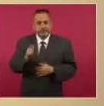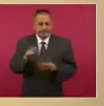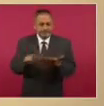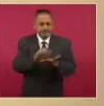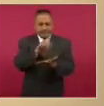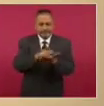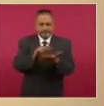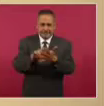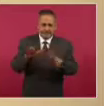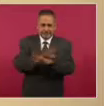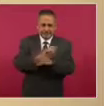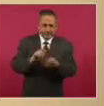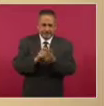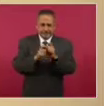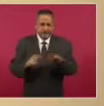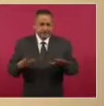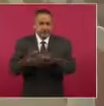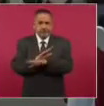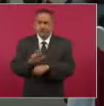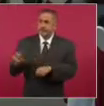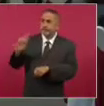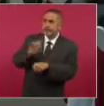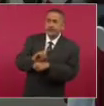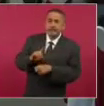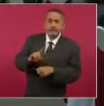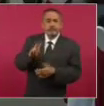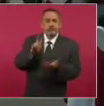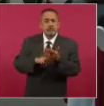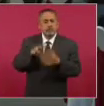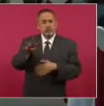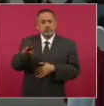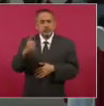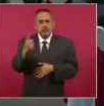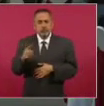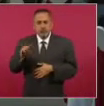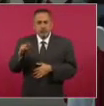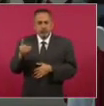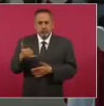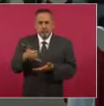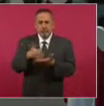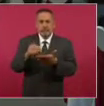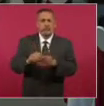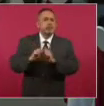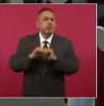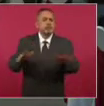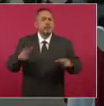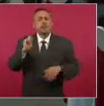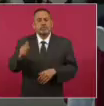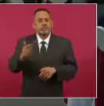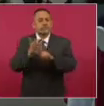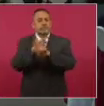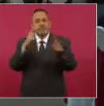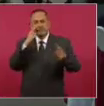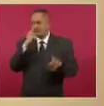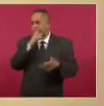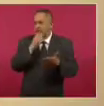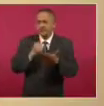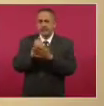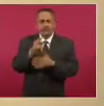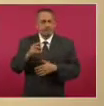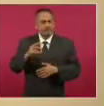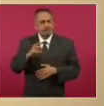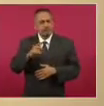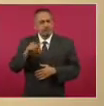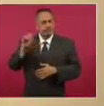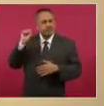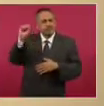laboral publicada el 1 de mayo de 2019 en materia de libertad y democracia sindical.